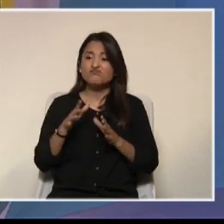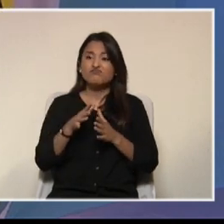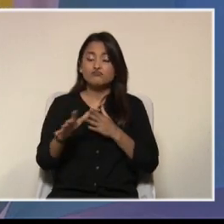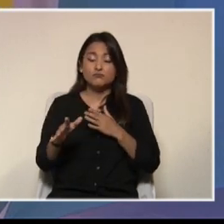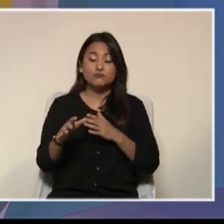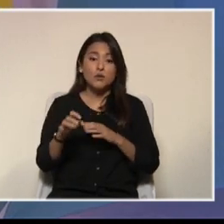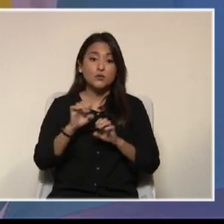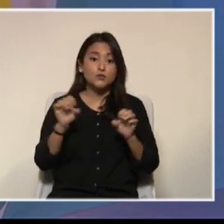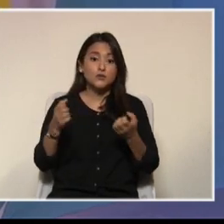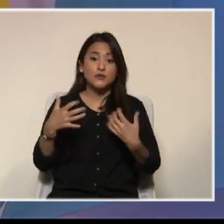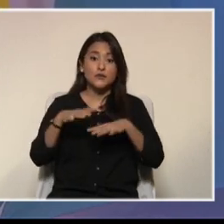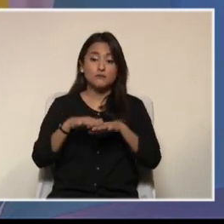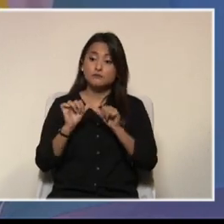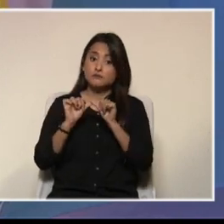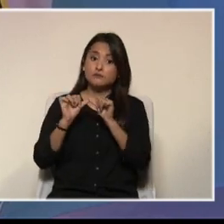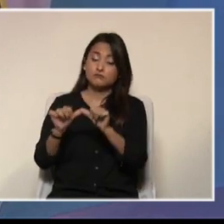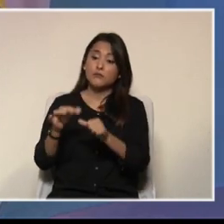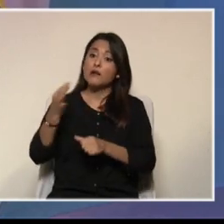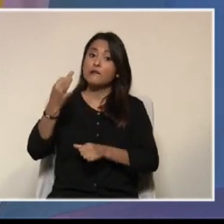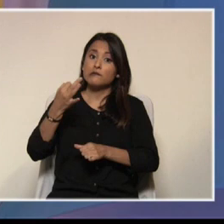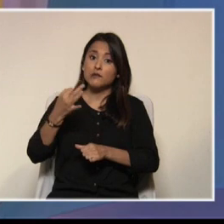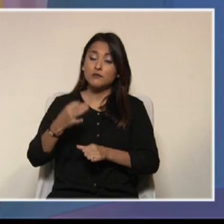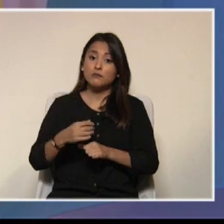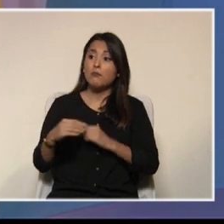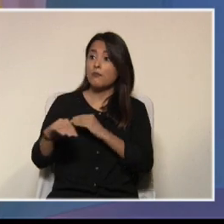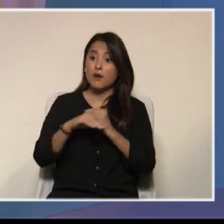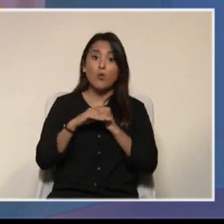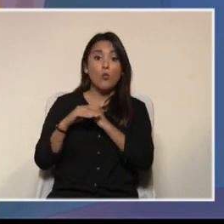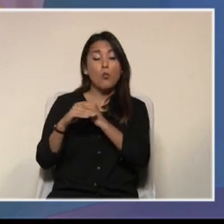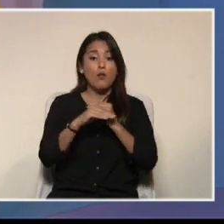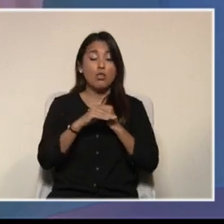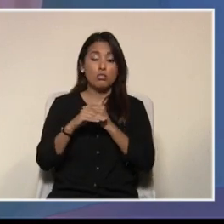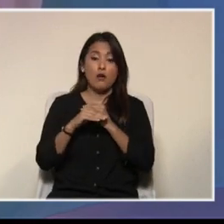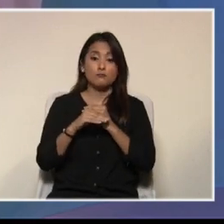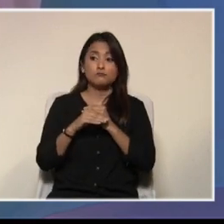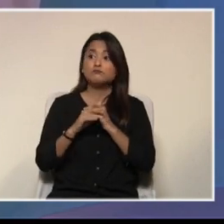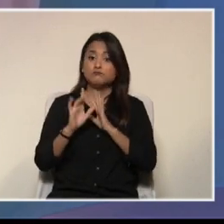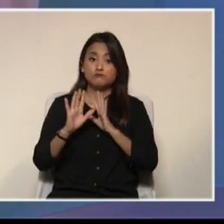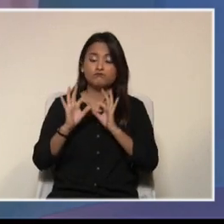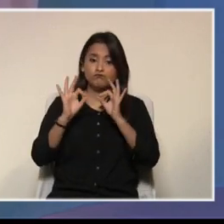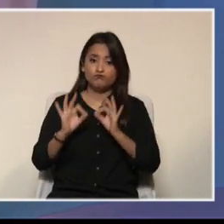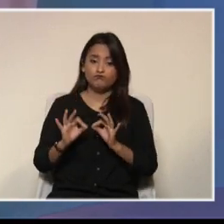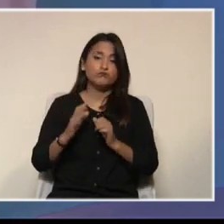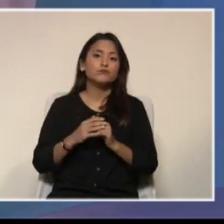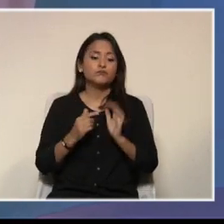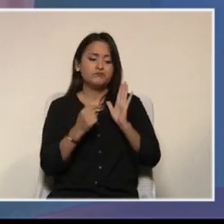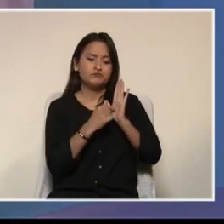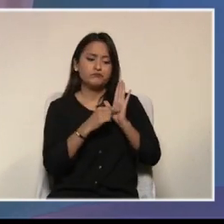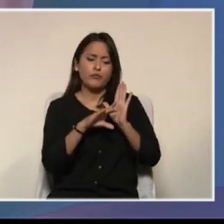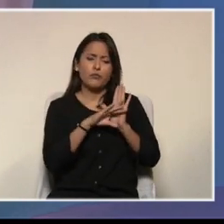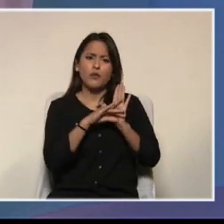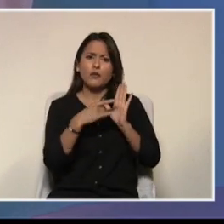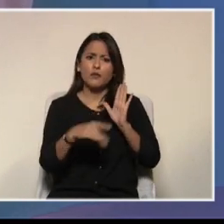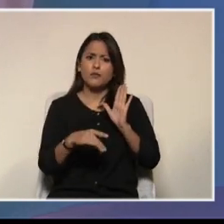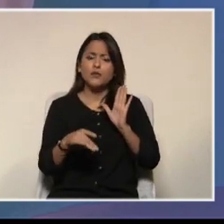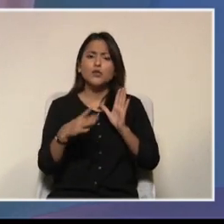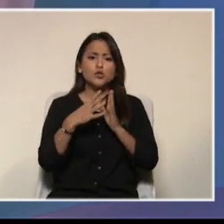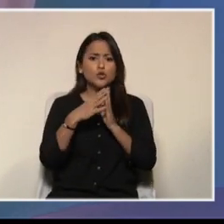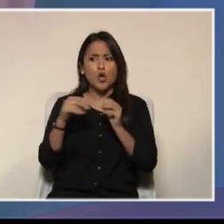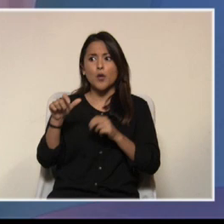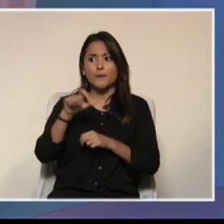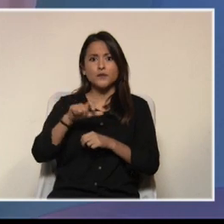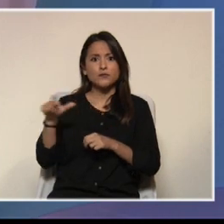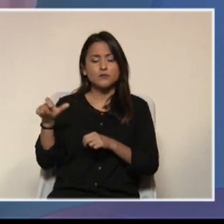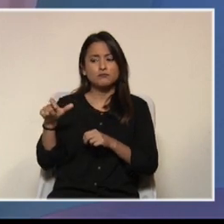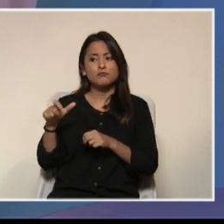educación integral, permanente, de calidad y en igualdad de condiciones y oportunidades. Este derecho constitucional se le garantiza a nuestras